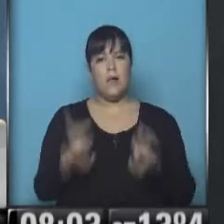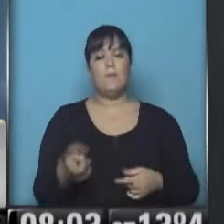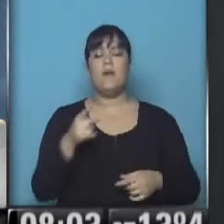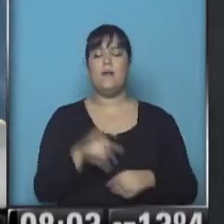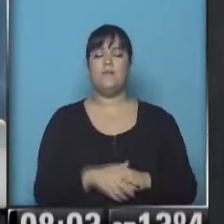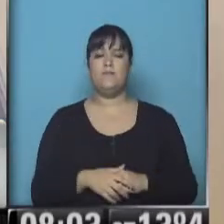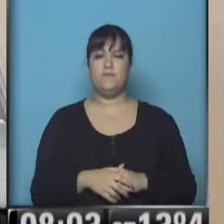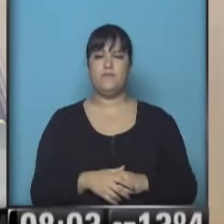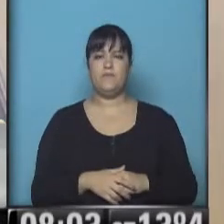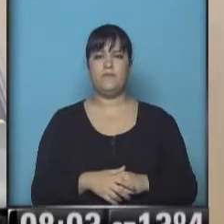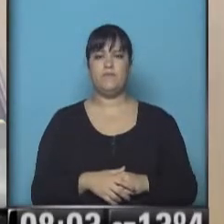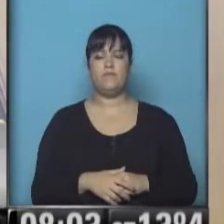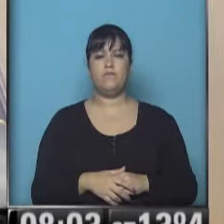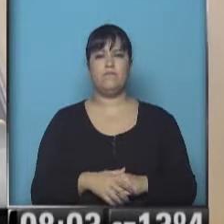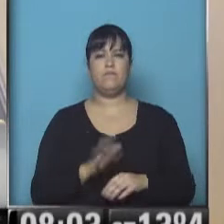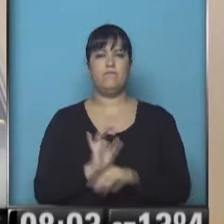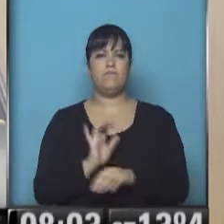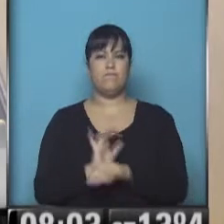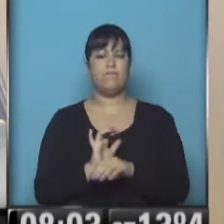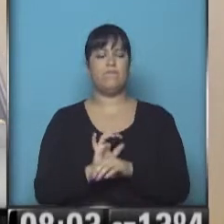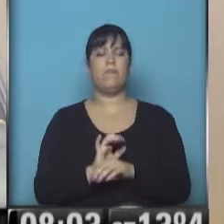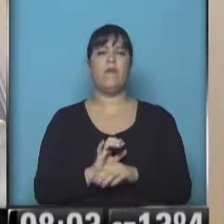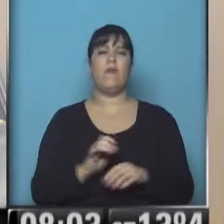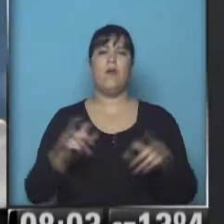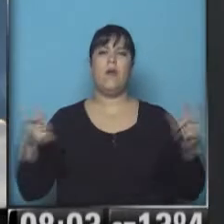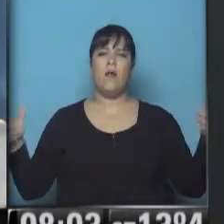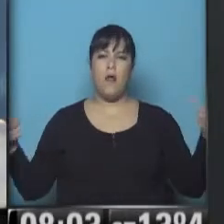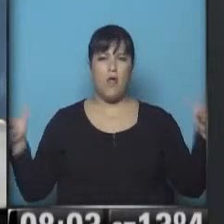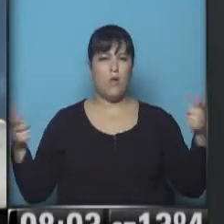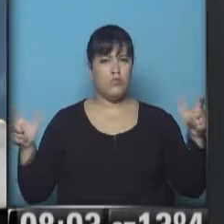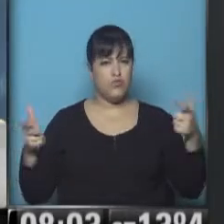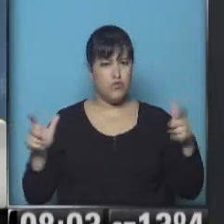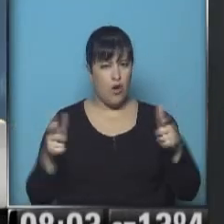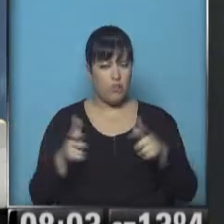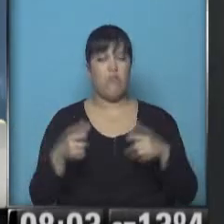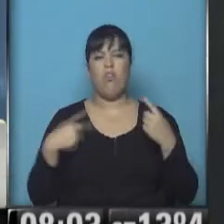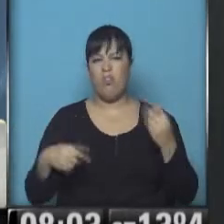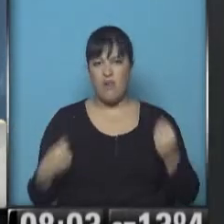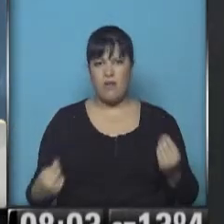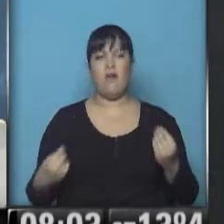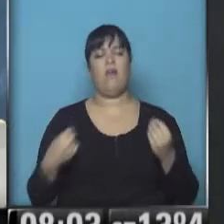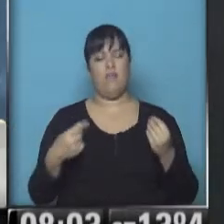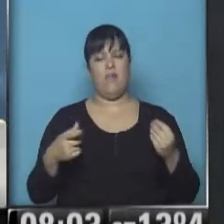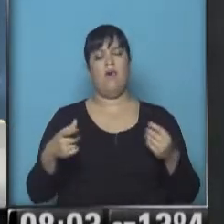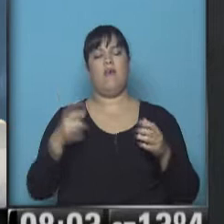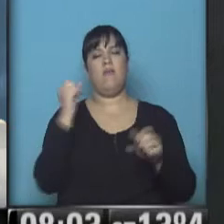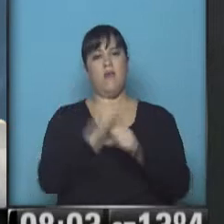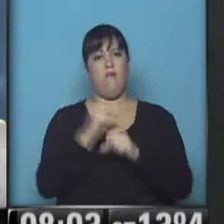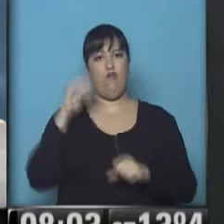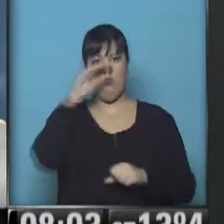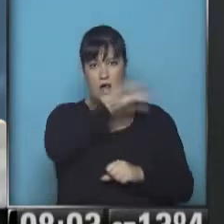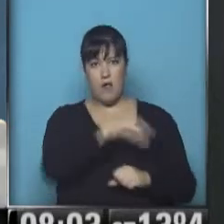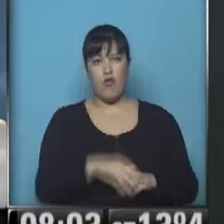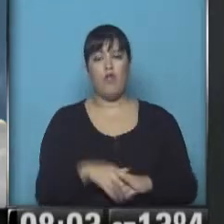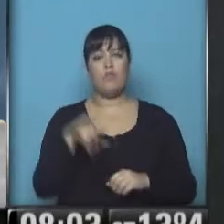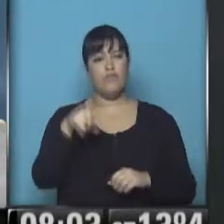significa claramente la reducción gradual, sistemática de la informalidad laboral que se acentúa